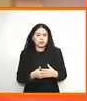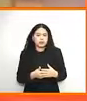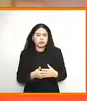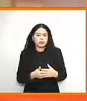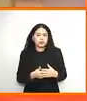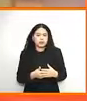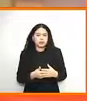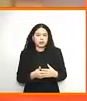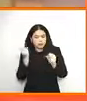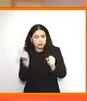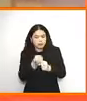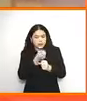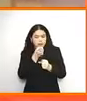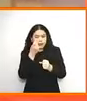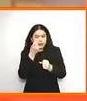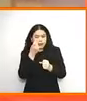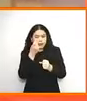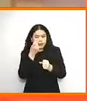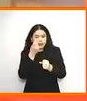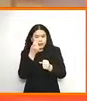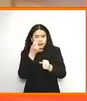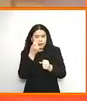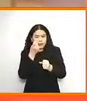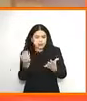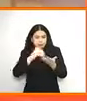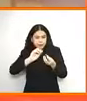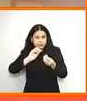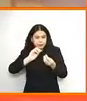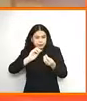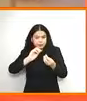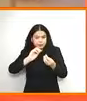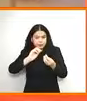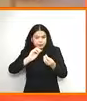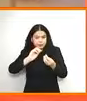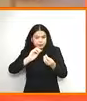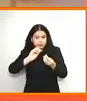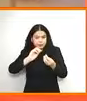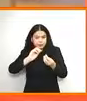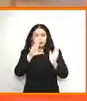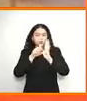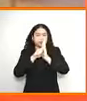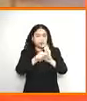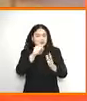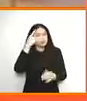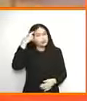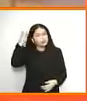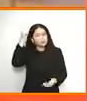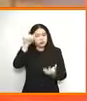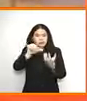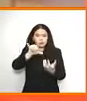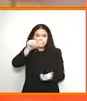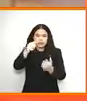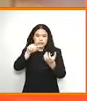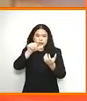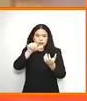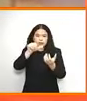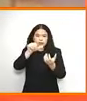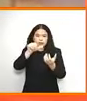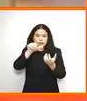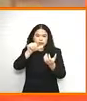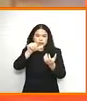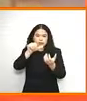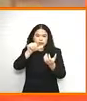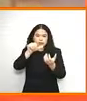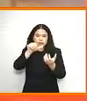Y el número seleccionado es el 6, número ganador para la diaria 25 con su símbolo de sueños balanza, y para más 1,